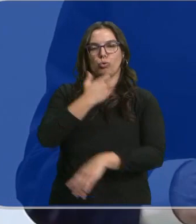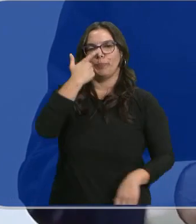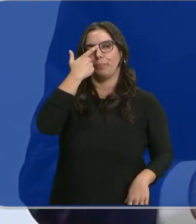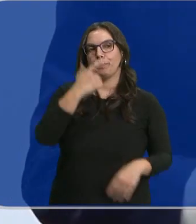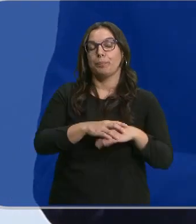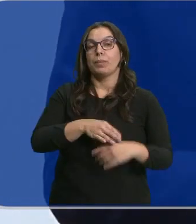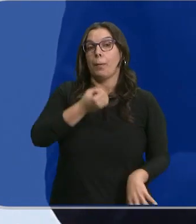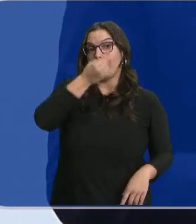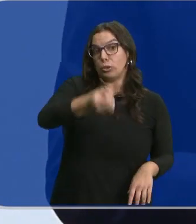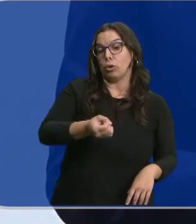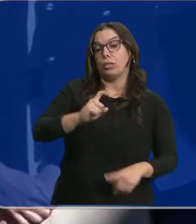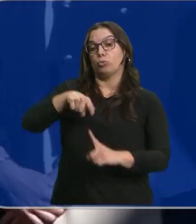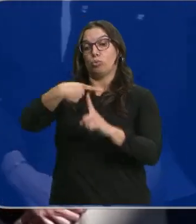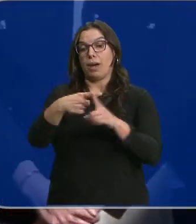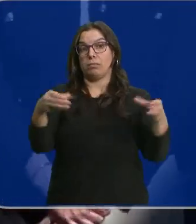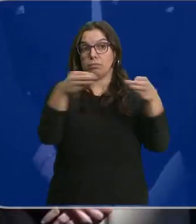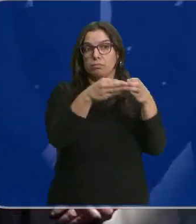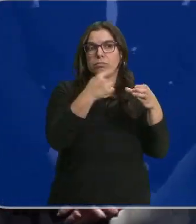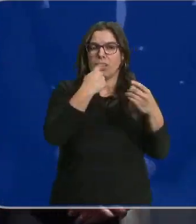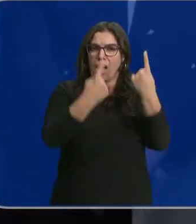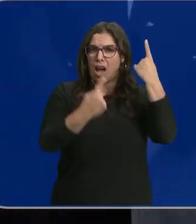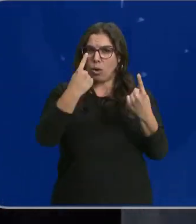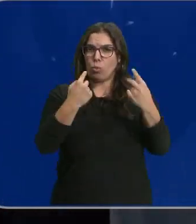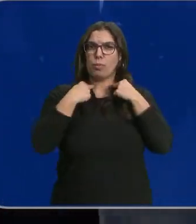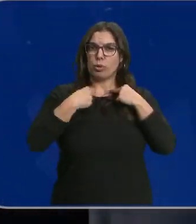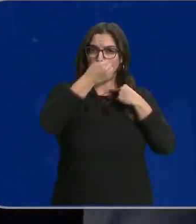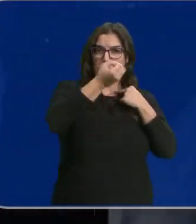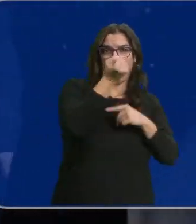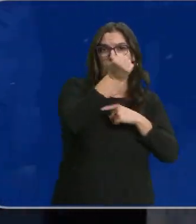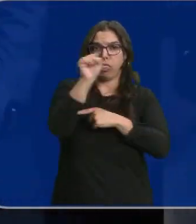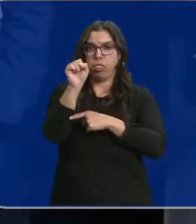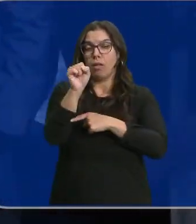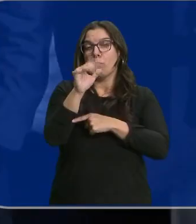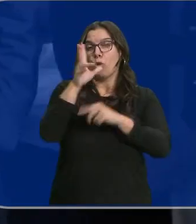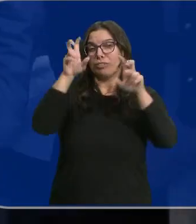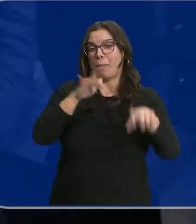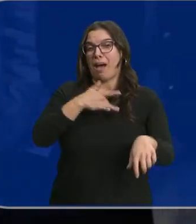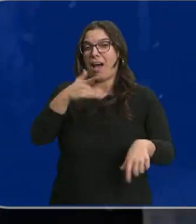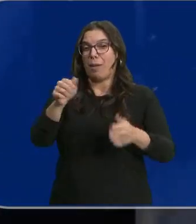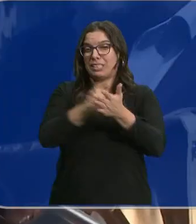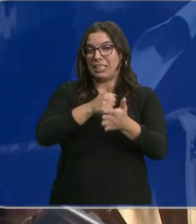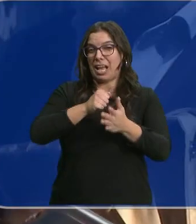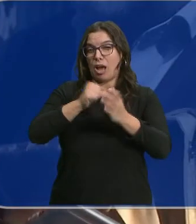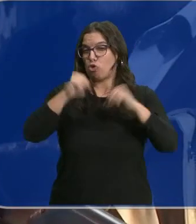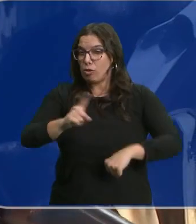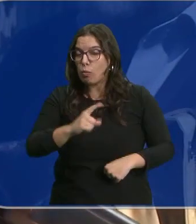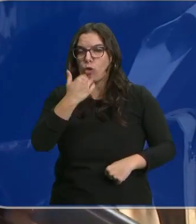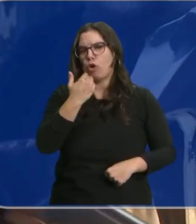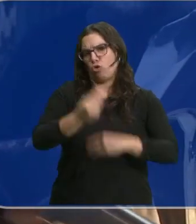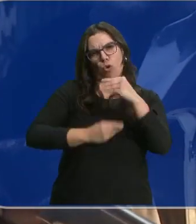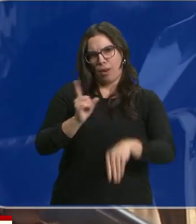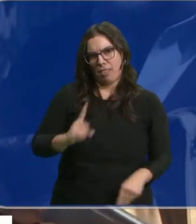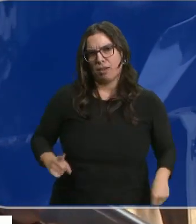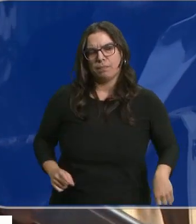PSOE y Sumar descartan que algunos diputados socialistas puedan llegar a rebelarse por ser contrarios a la hipotética amnistía a independentistas. Es un